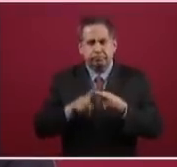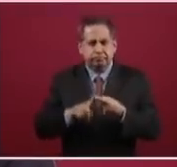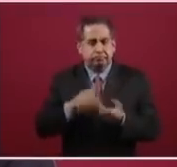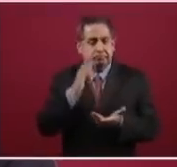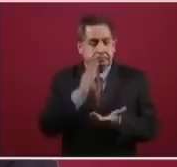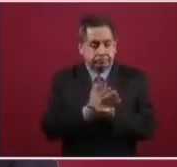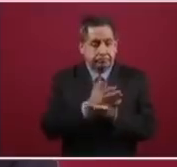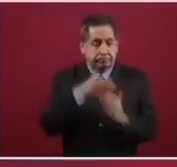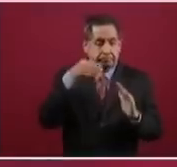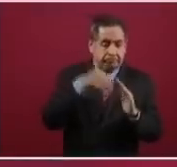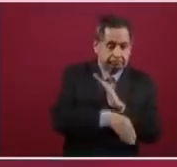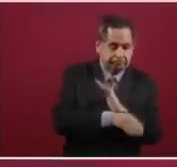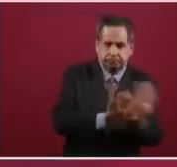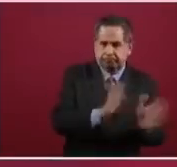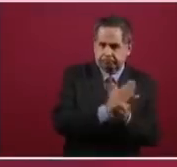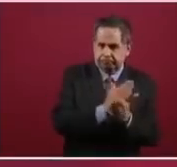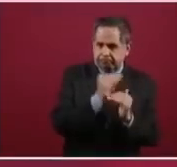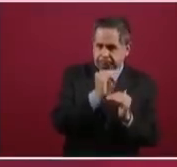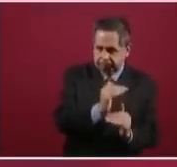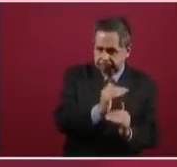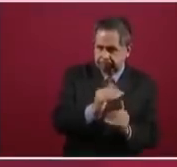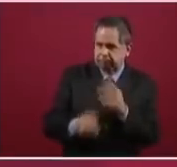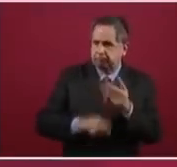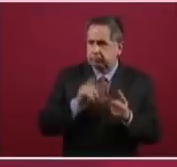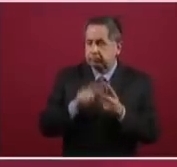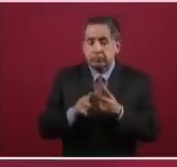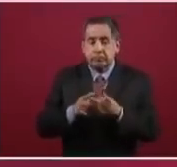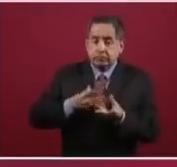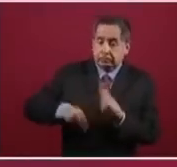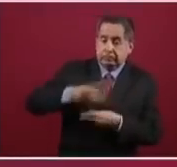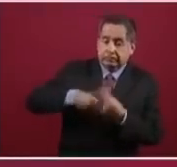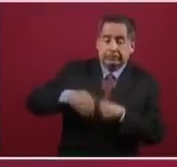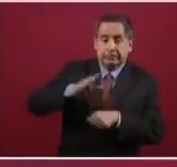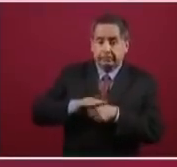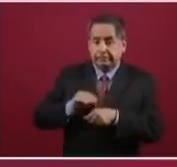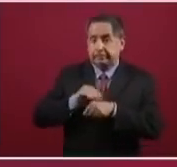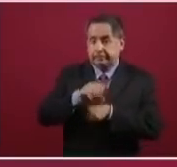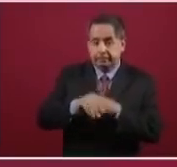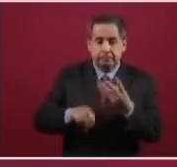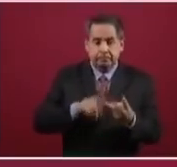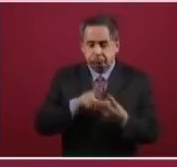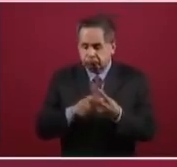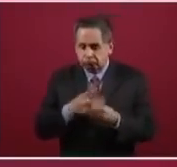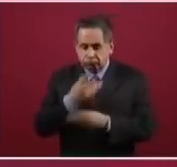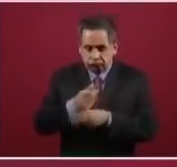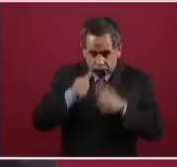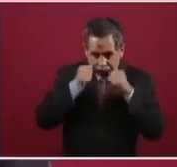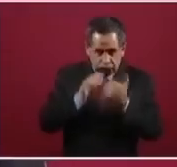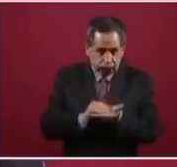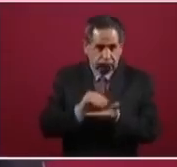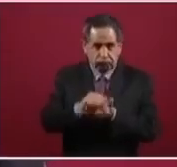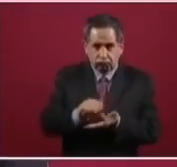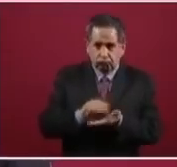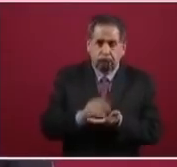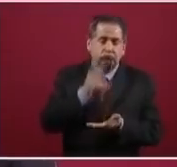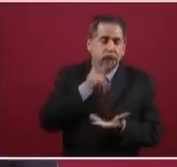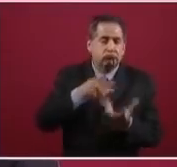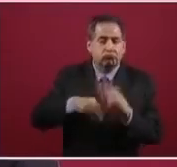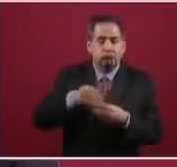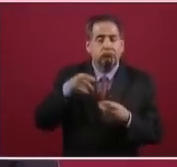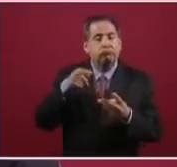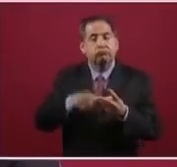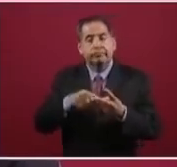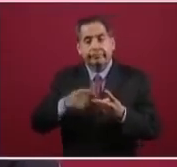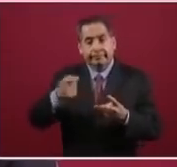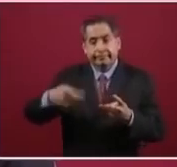esta tendencia segundo está incrementando los recursos tercero le estamos poniendo recursos como yo señalé con respecto a la